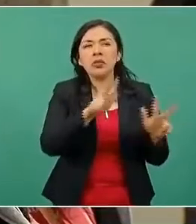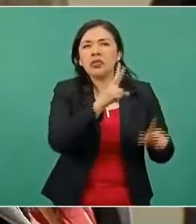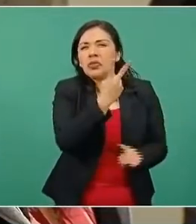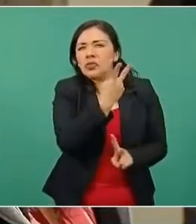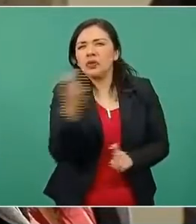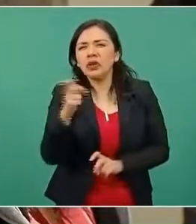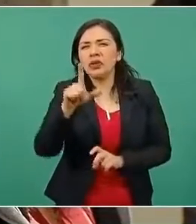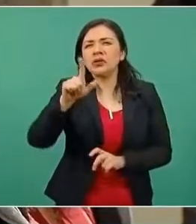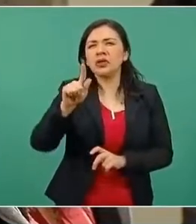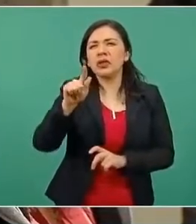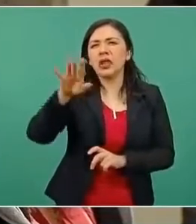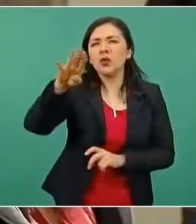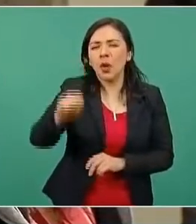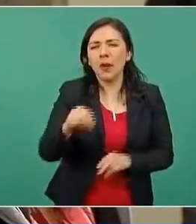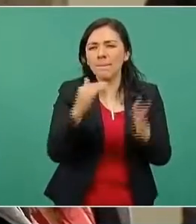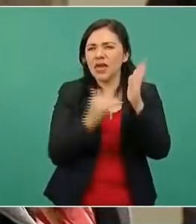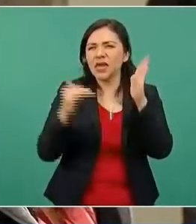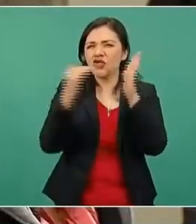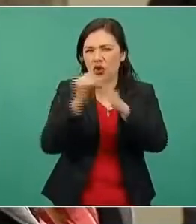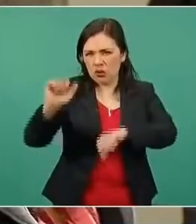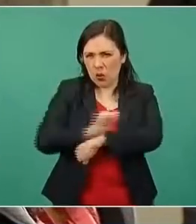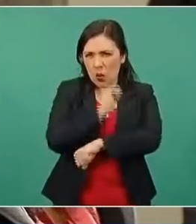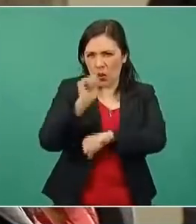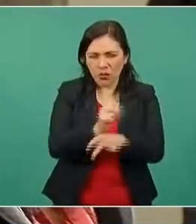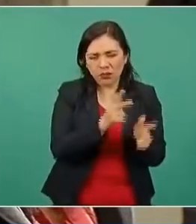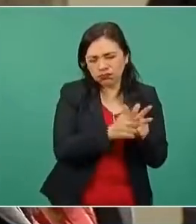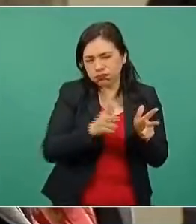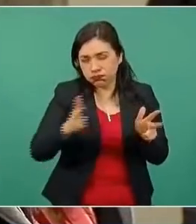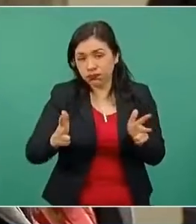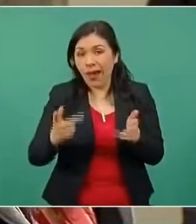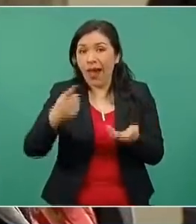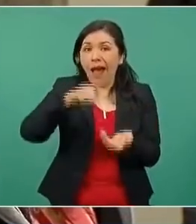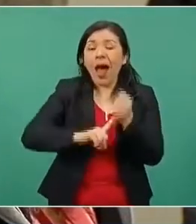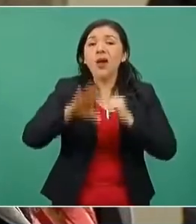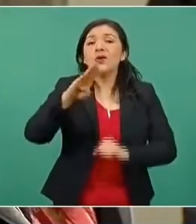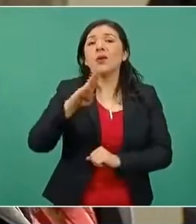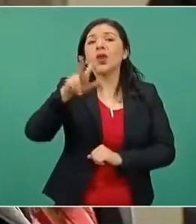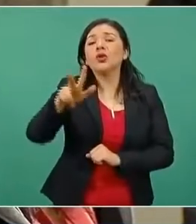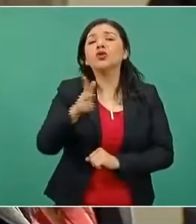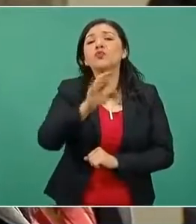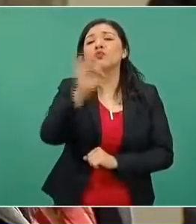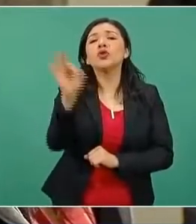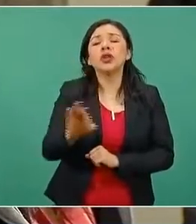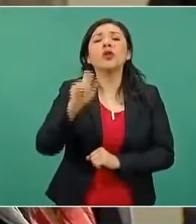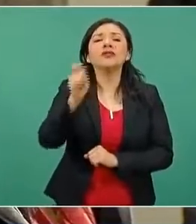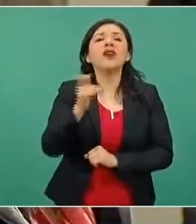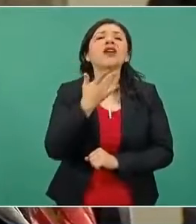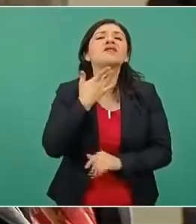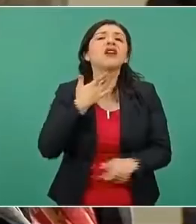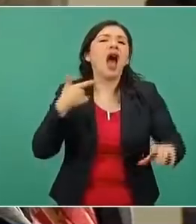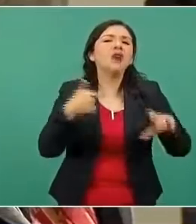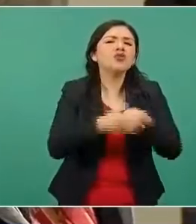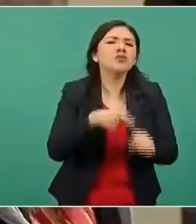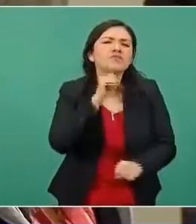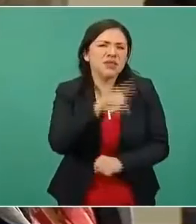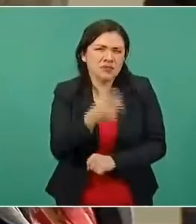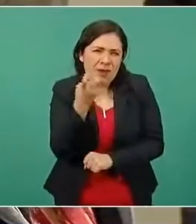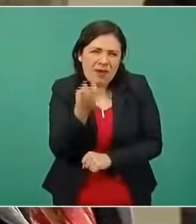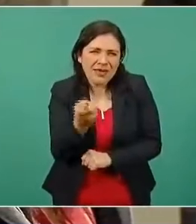279 millones de vehículos y el 98% son de combustión interna. Entonces, de